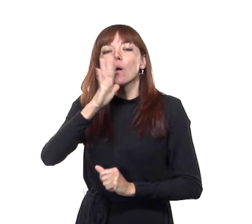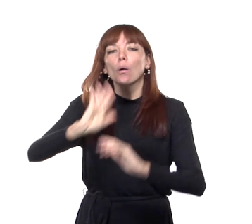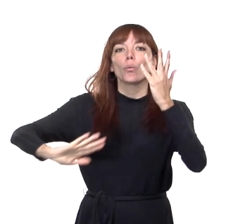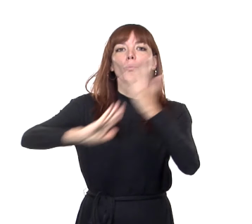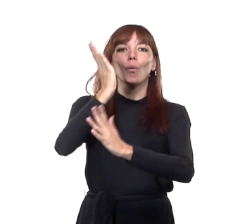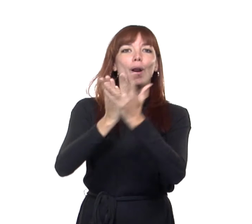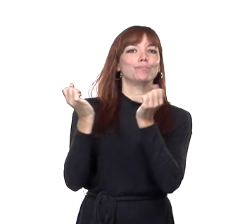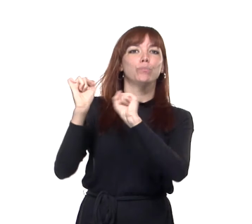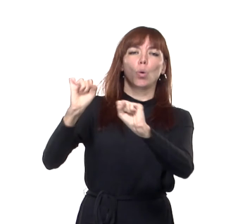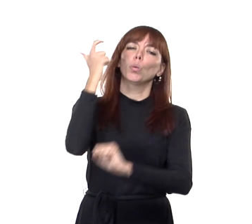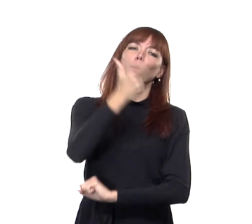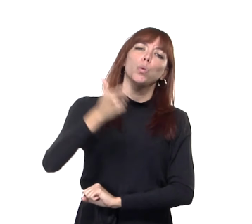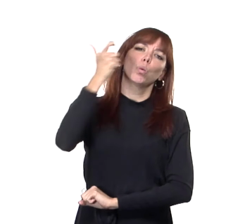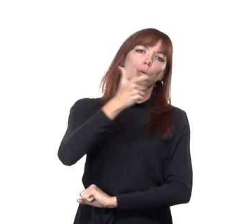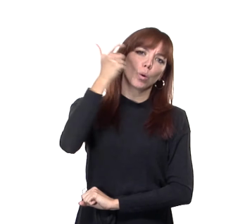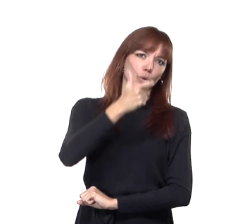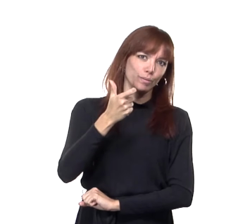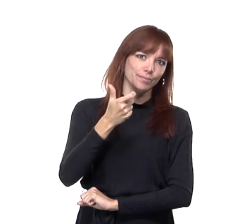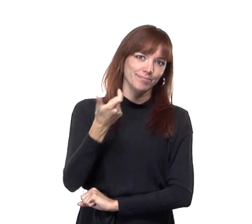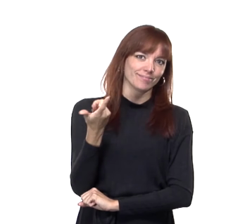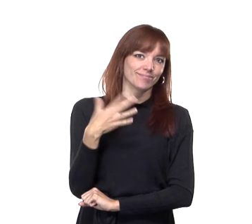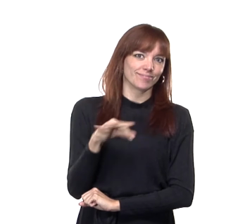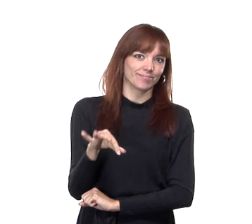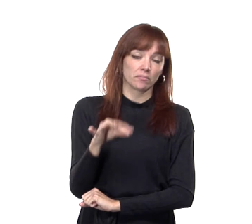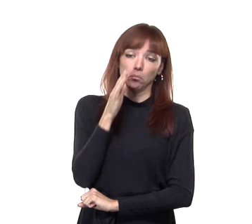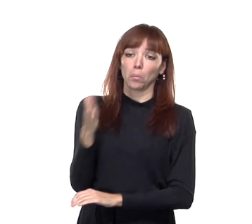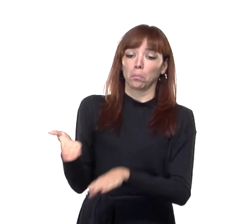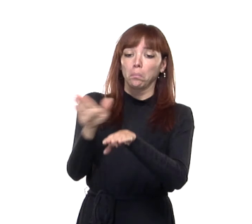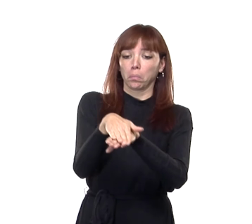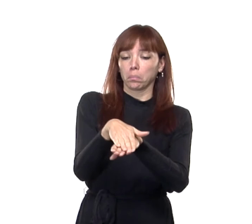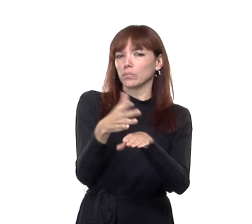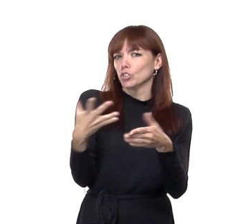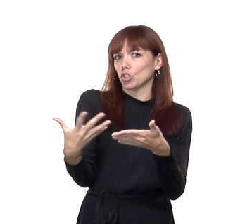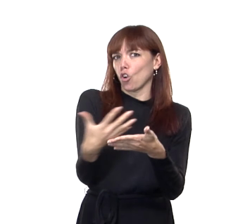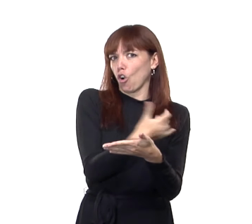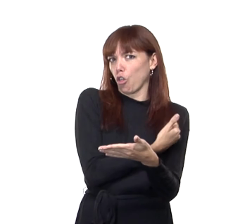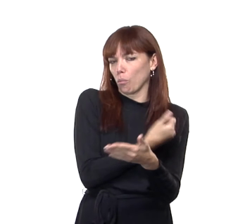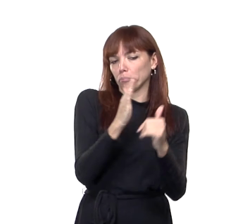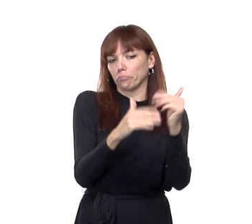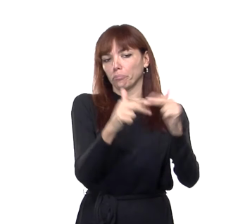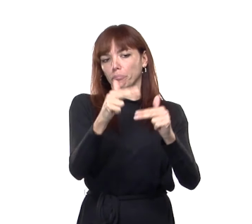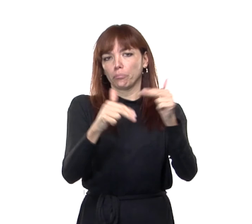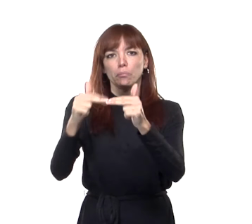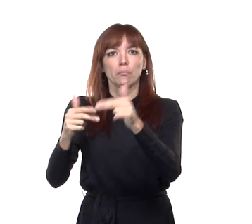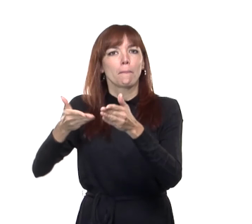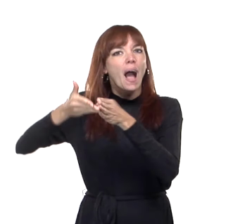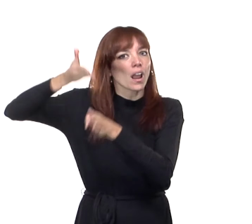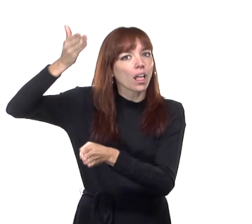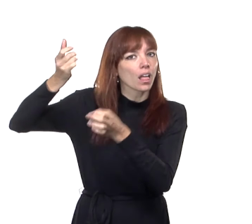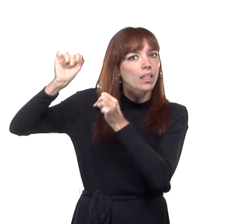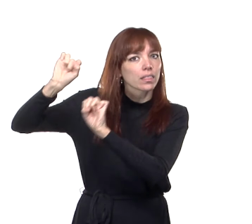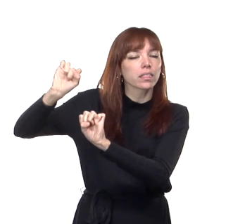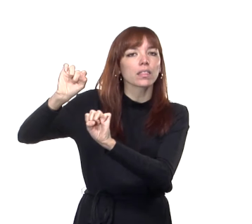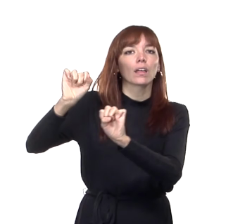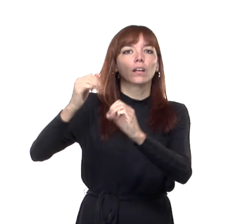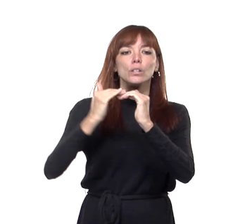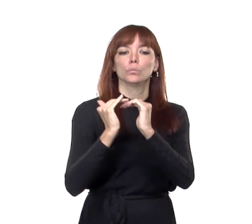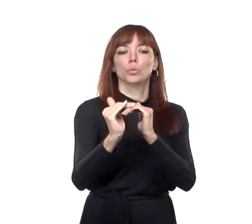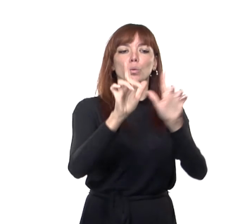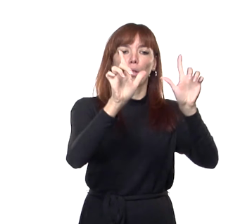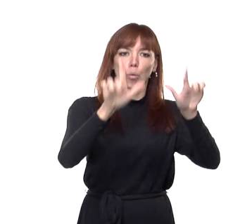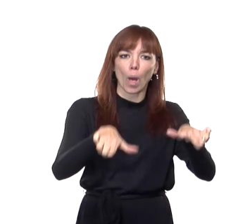fácilmente y es muy durable duradero entonces lo hemos puesto pues en la plomería lo más puesto en las paredes en los azulejos